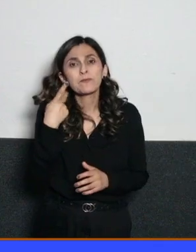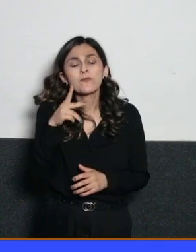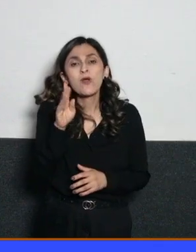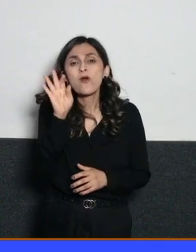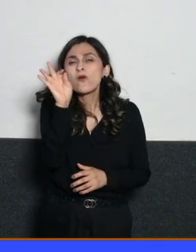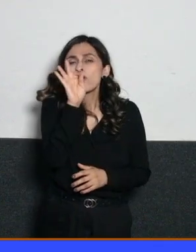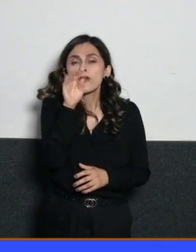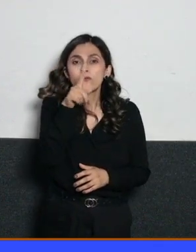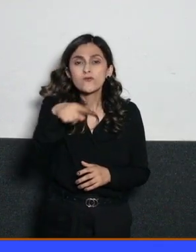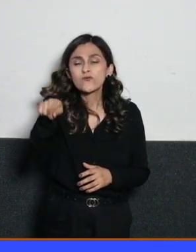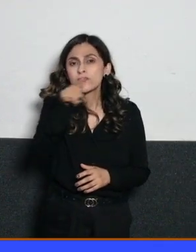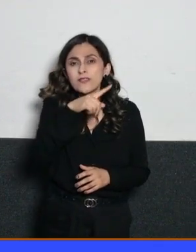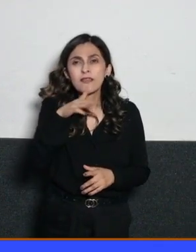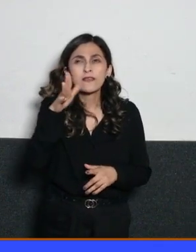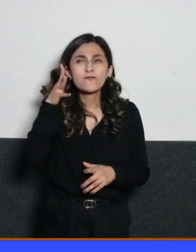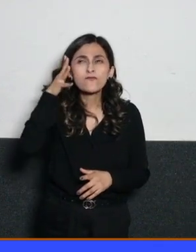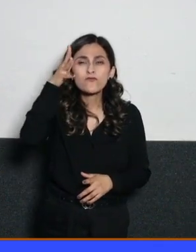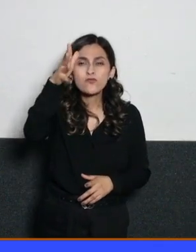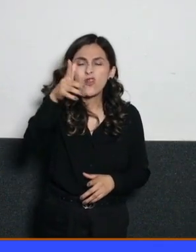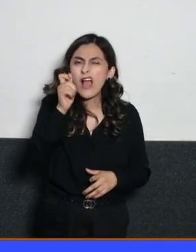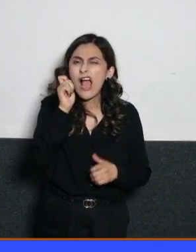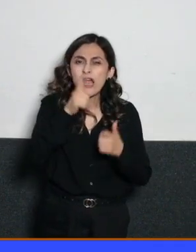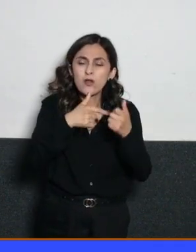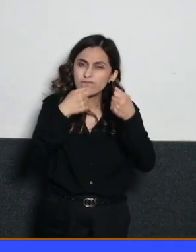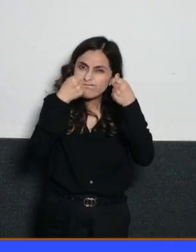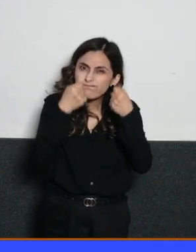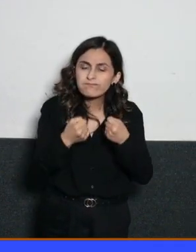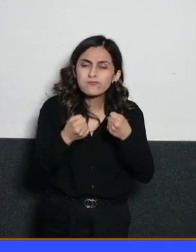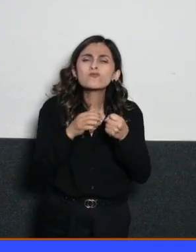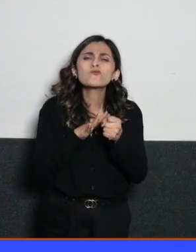ustedes creen que tenemos hacia el futuro?